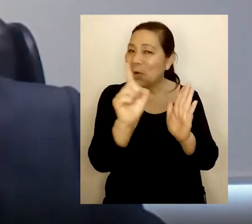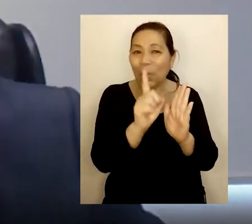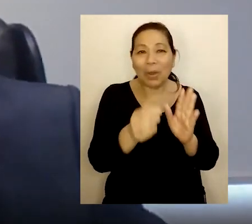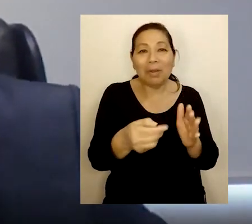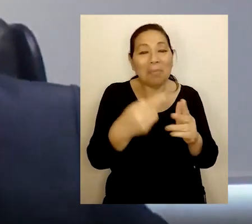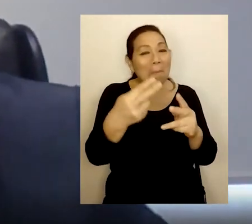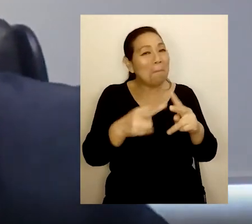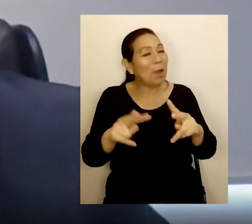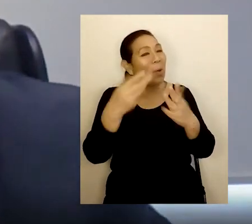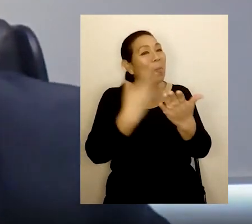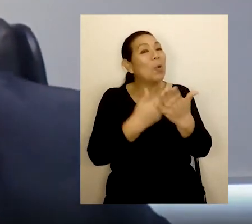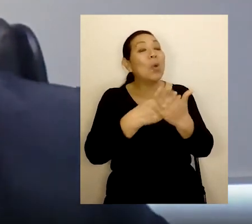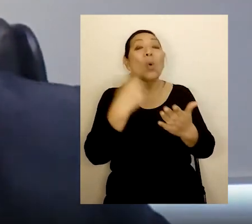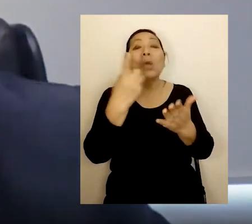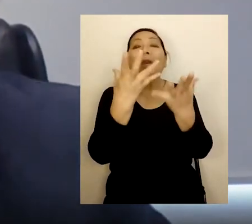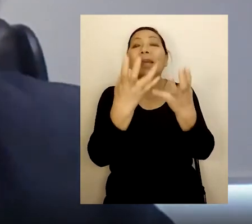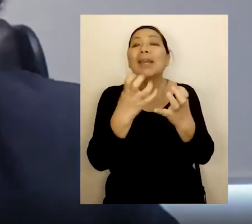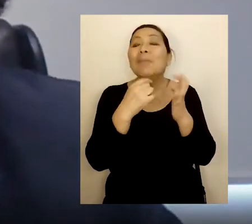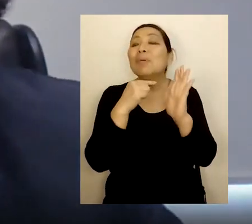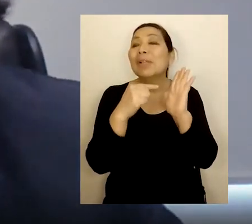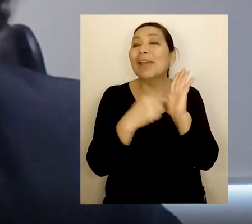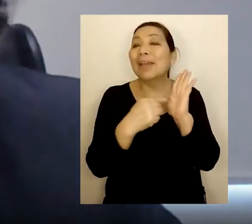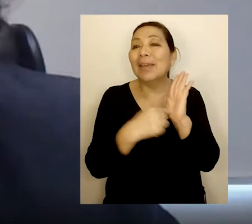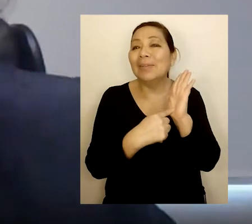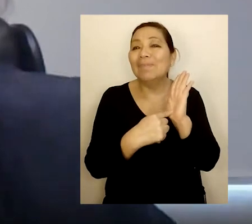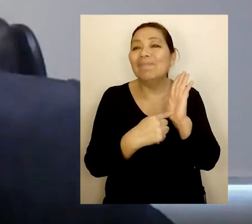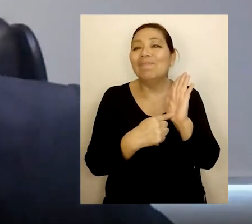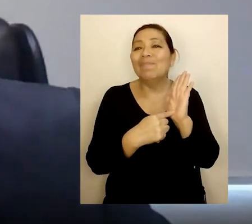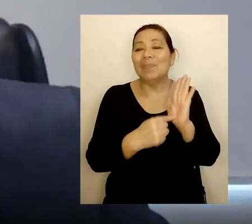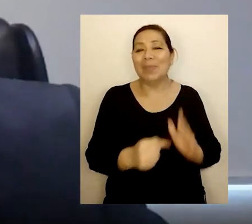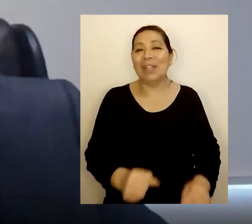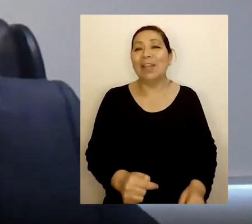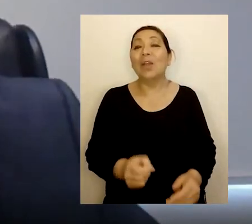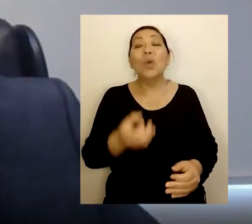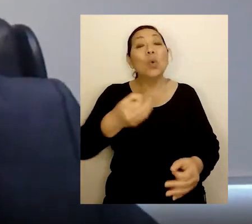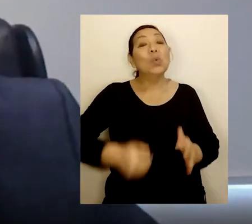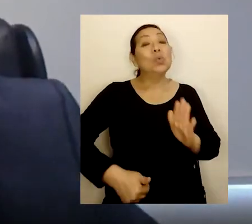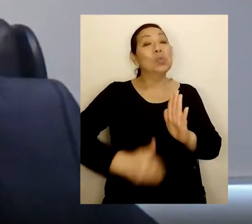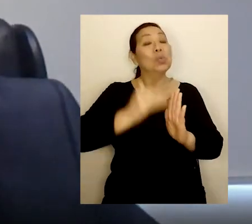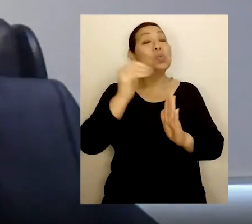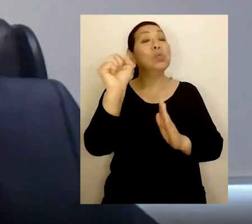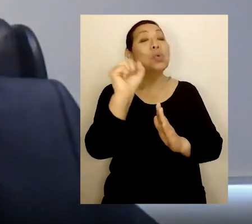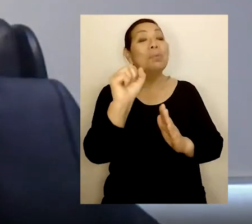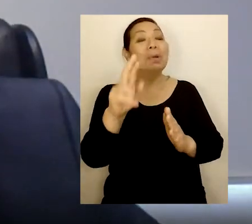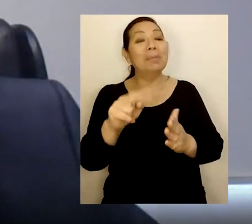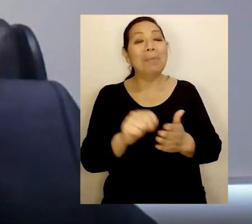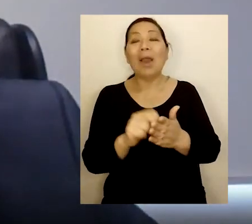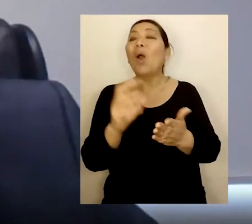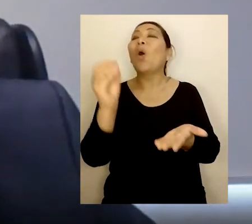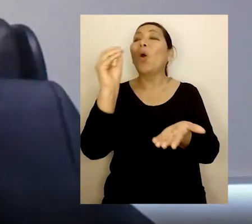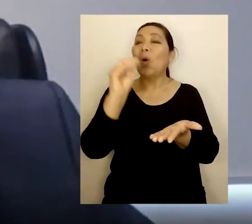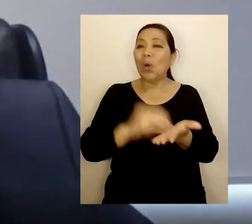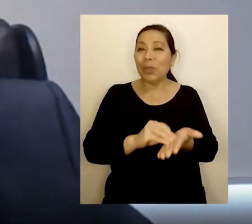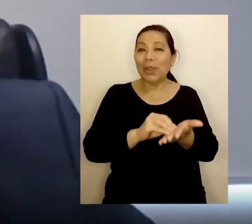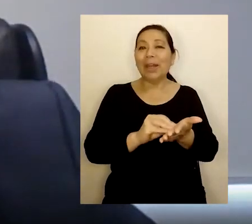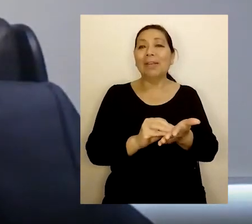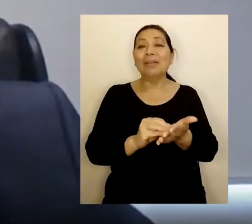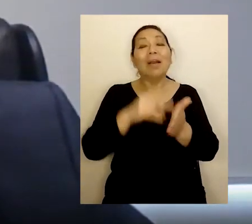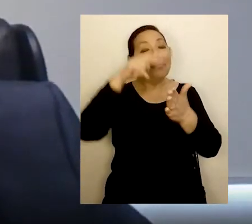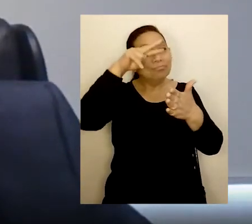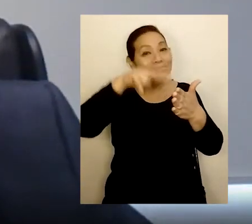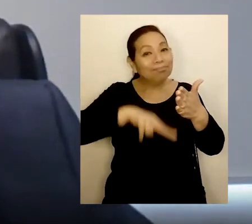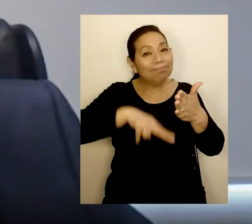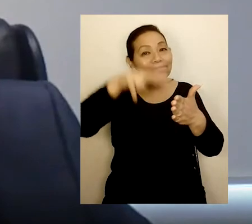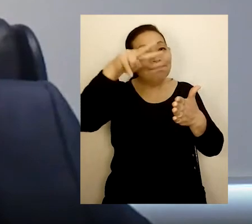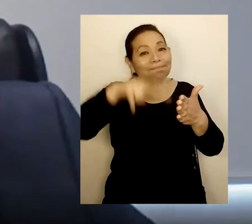que ustedes revaloren medios probatorios, lo único que queremos es que la Corte Suprema nuevamente